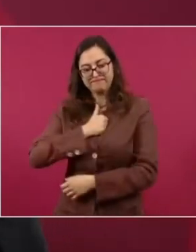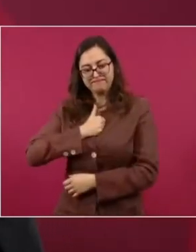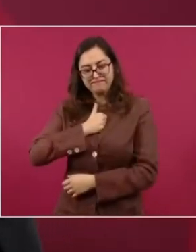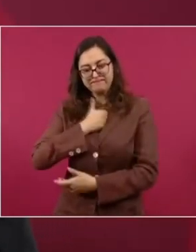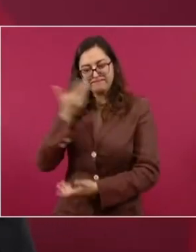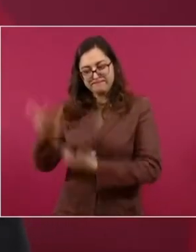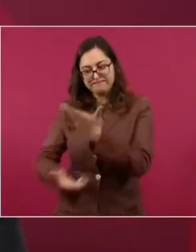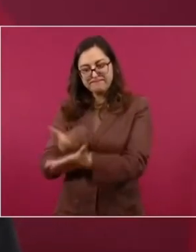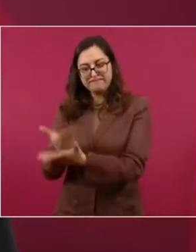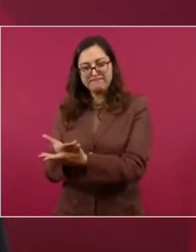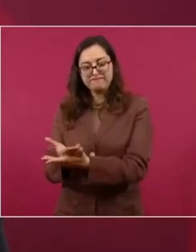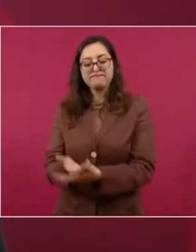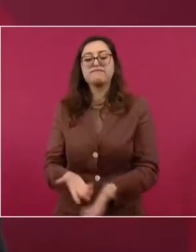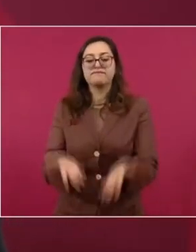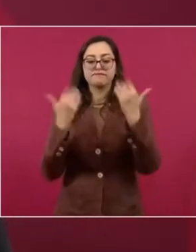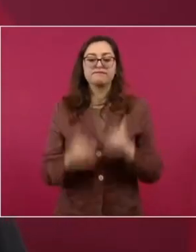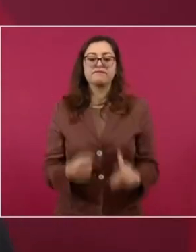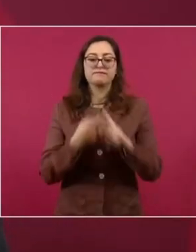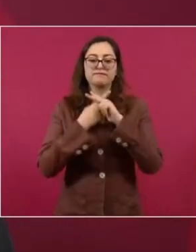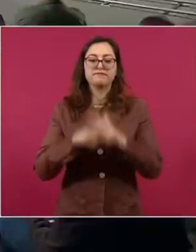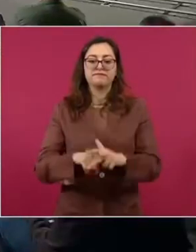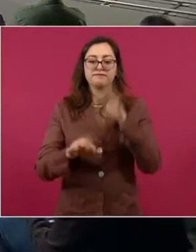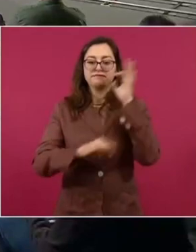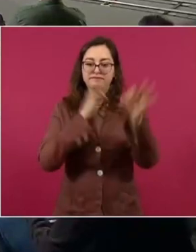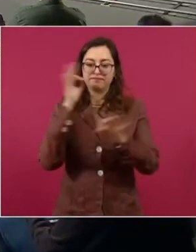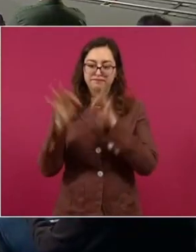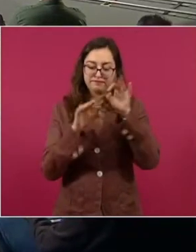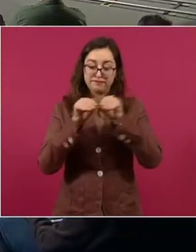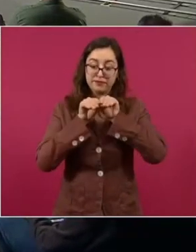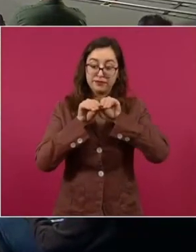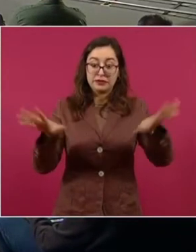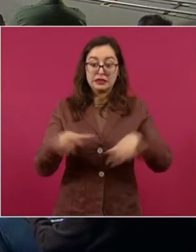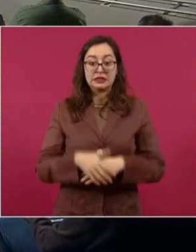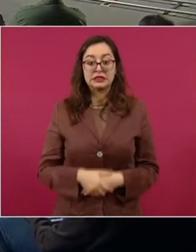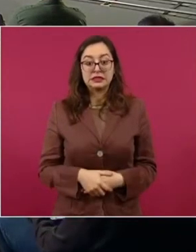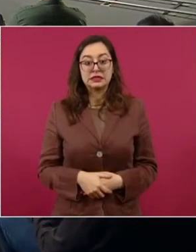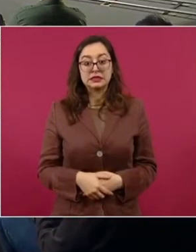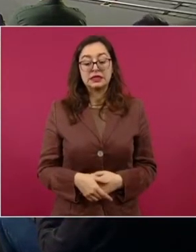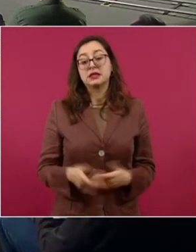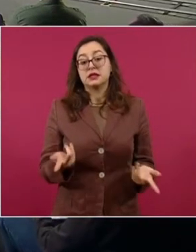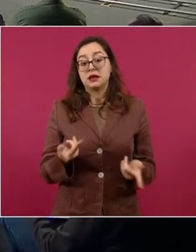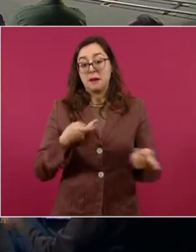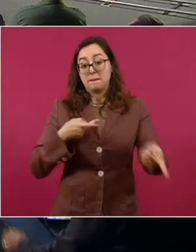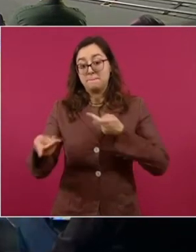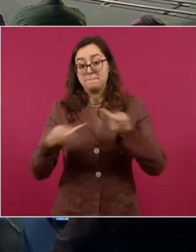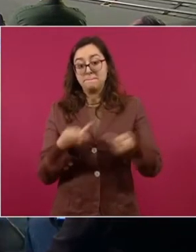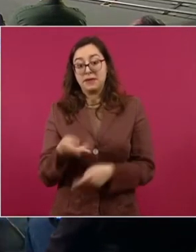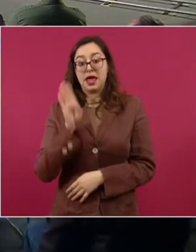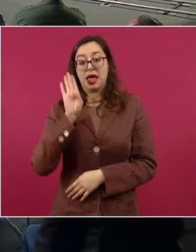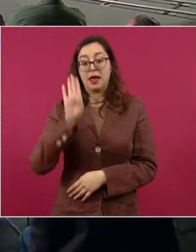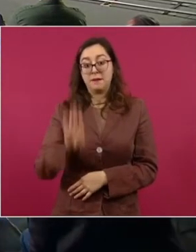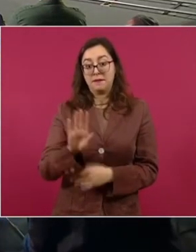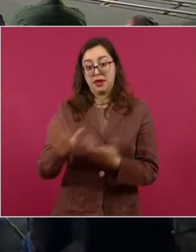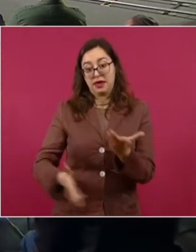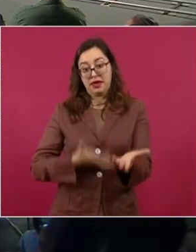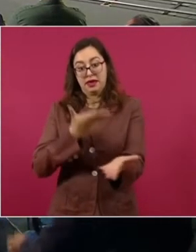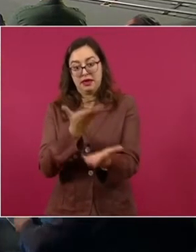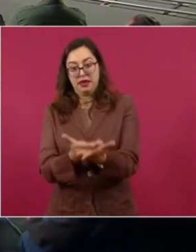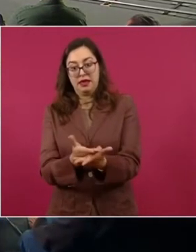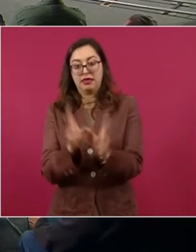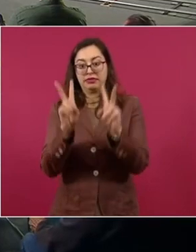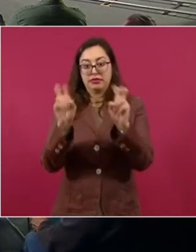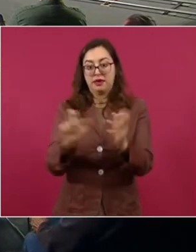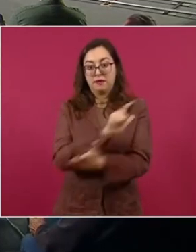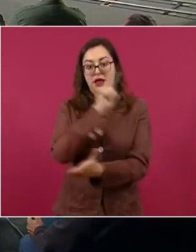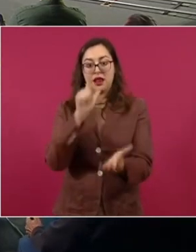Y vamos a iniciar con la sección. Se desquicia la oposición por plan B de reforma electoral enviada por el